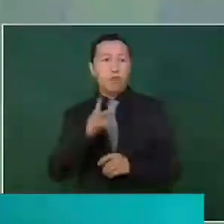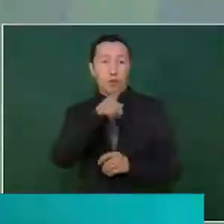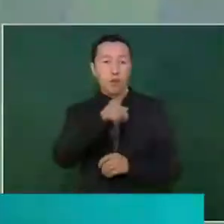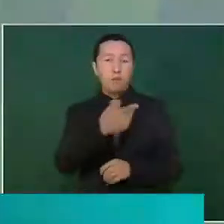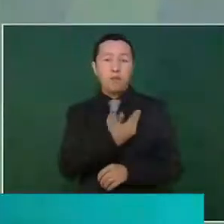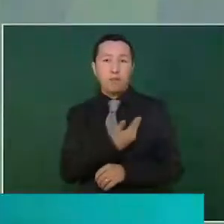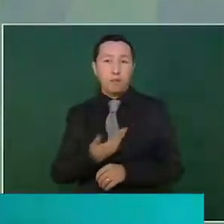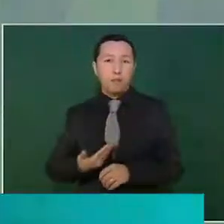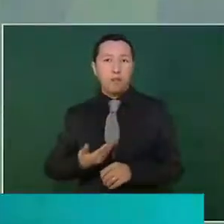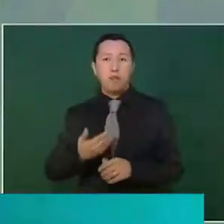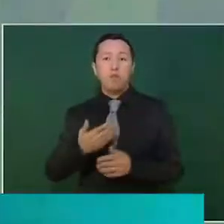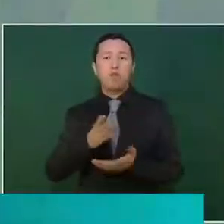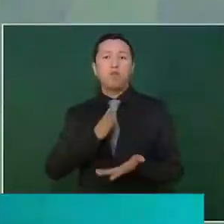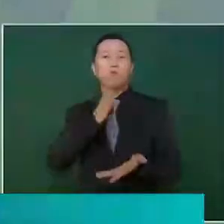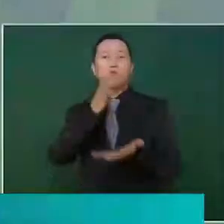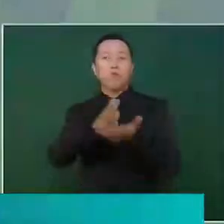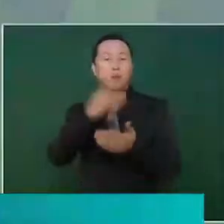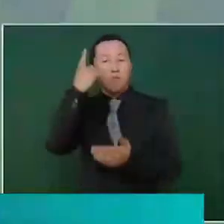Mandaron una comisión,